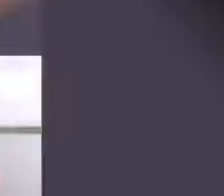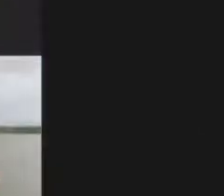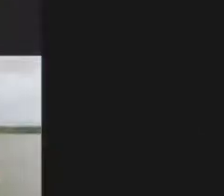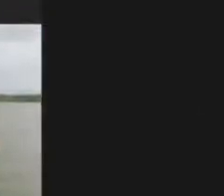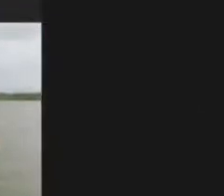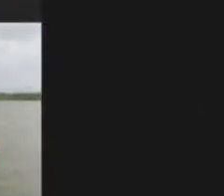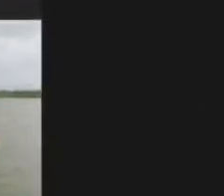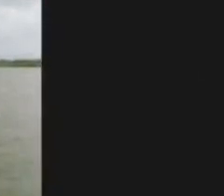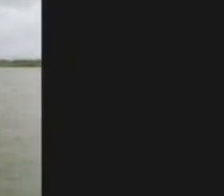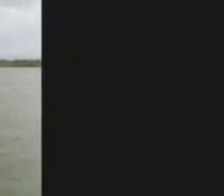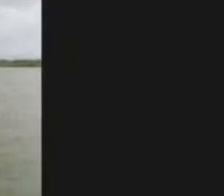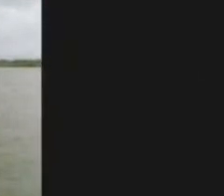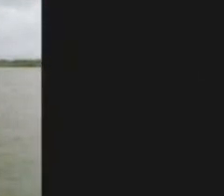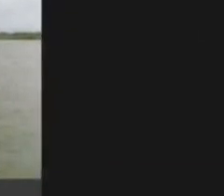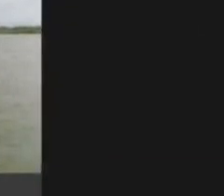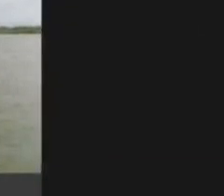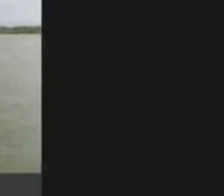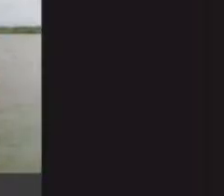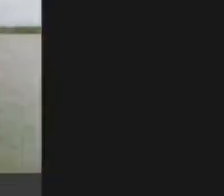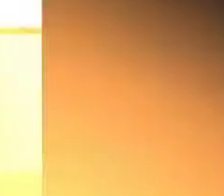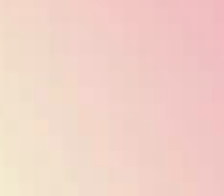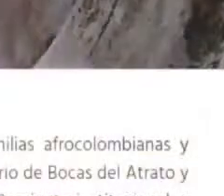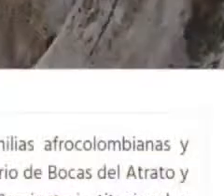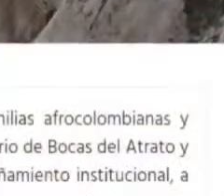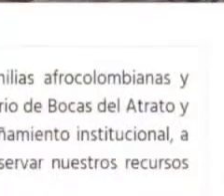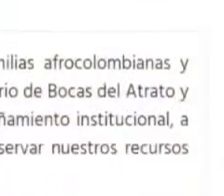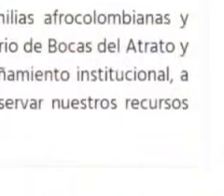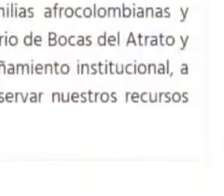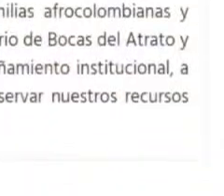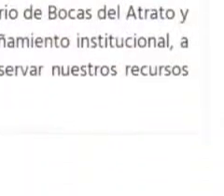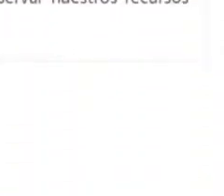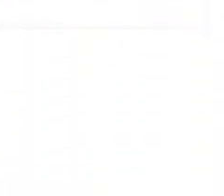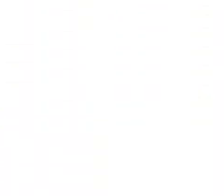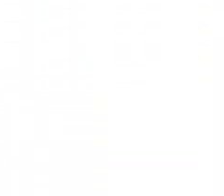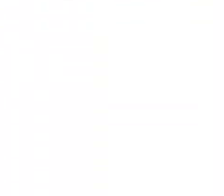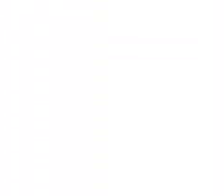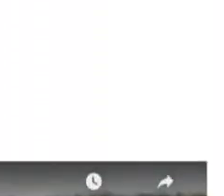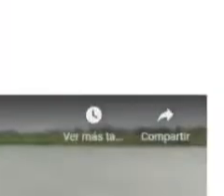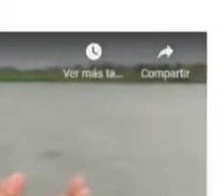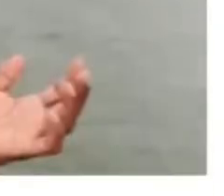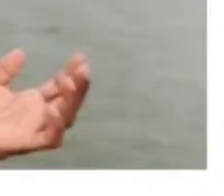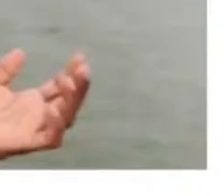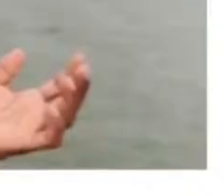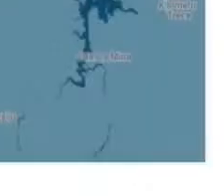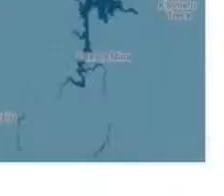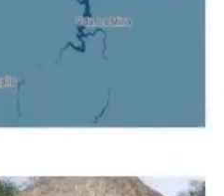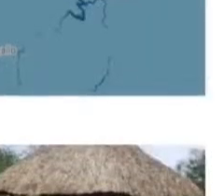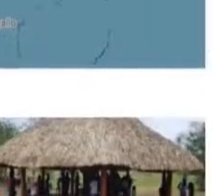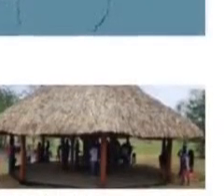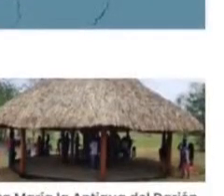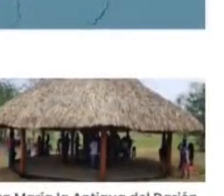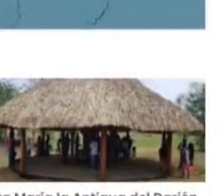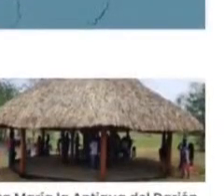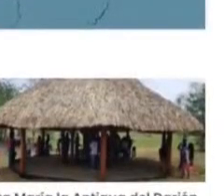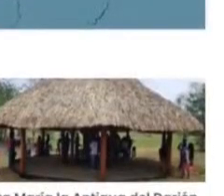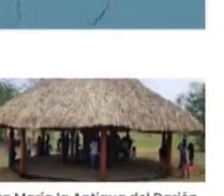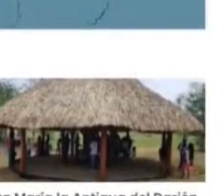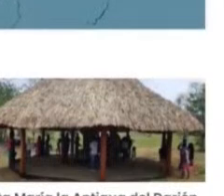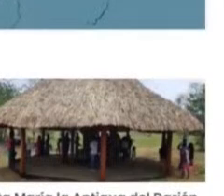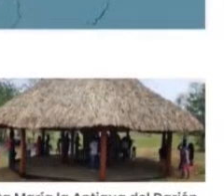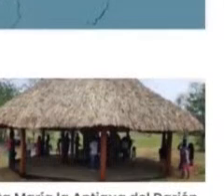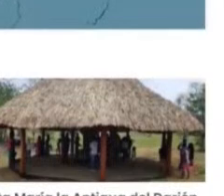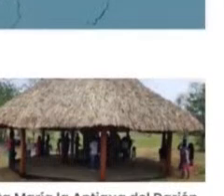pandemia, incursionaron en el desarrollo de nuevos canales como la página web y la alianza con instituciones y organizaciones de